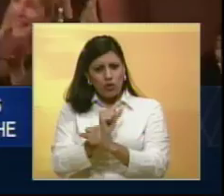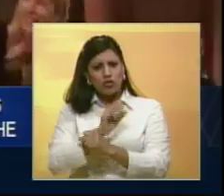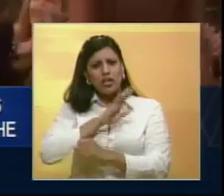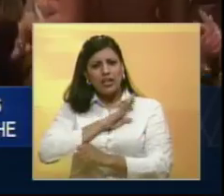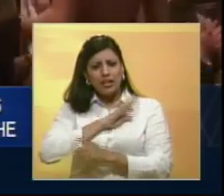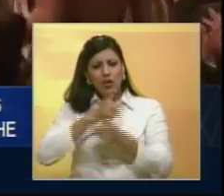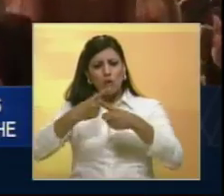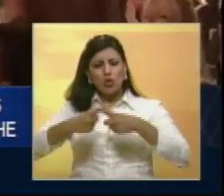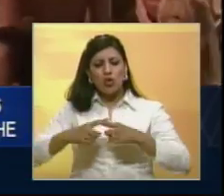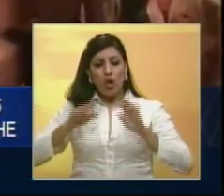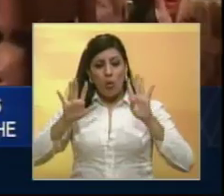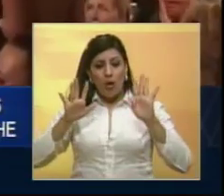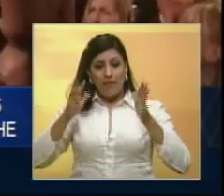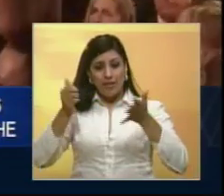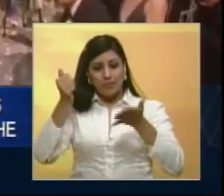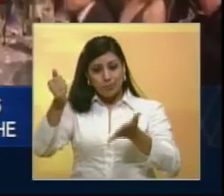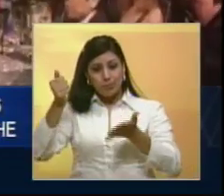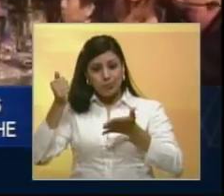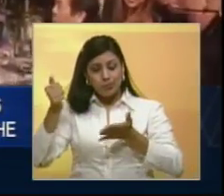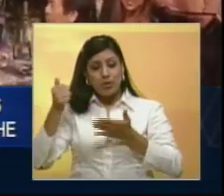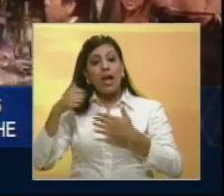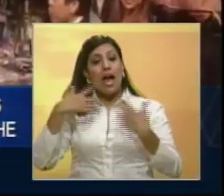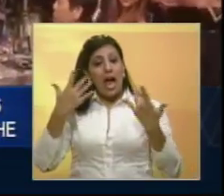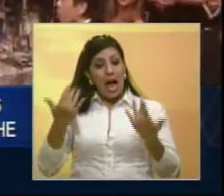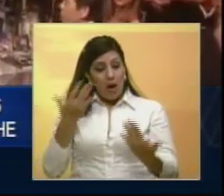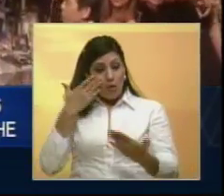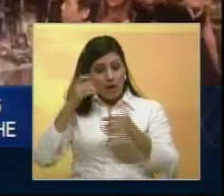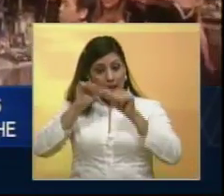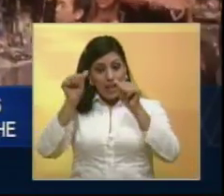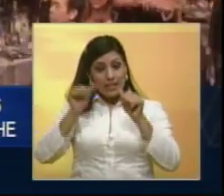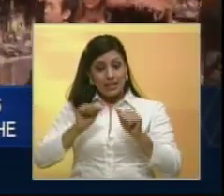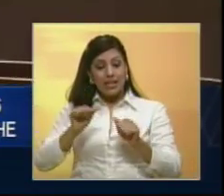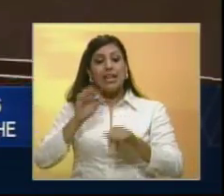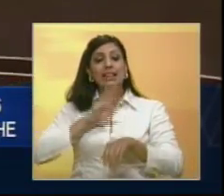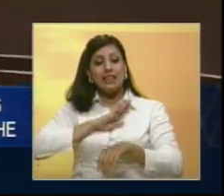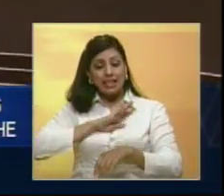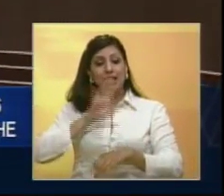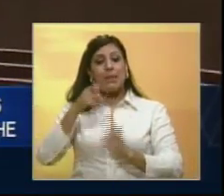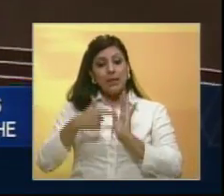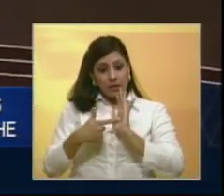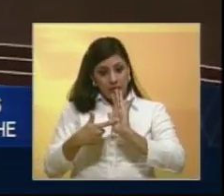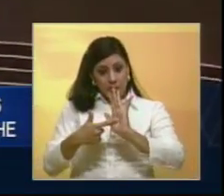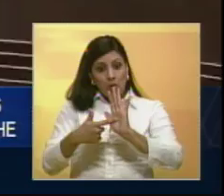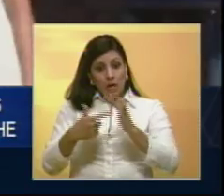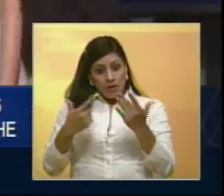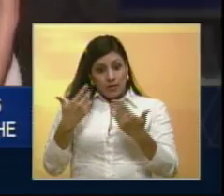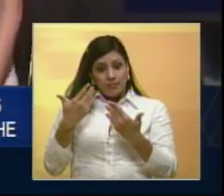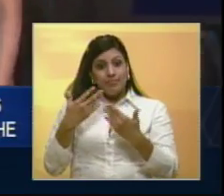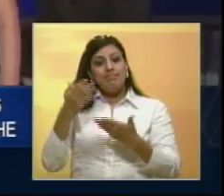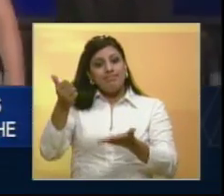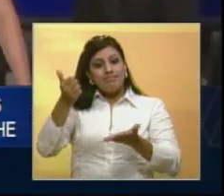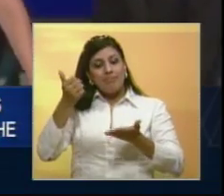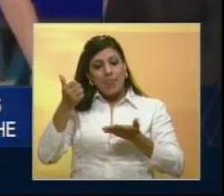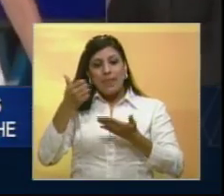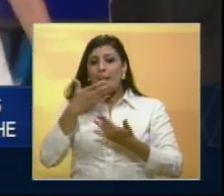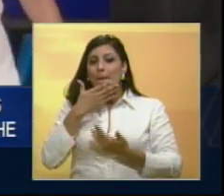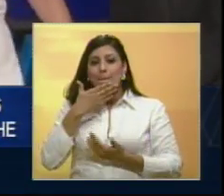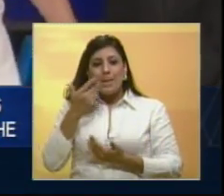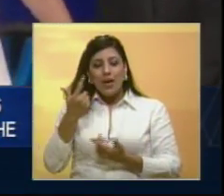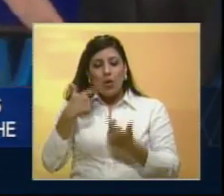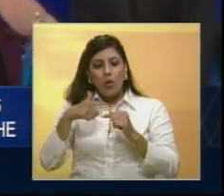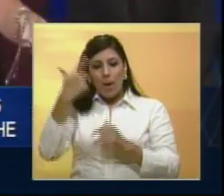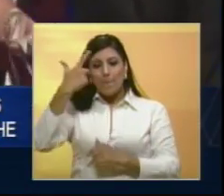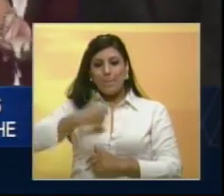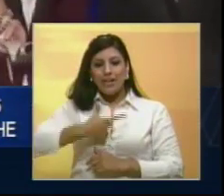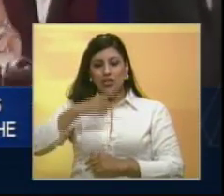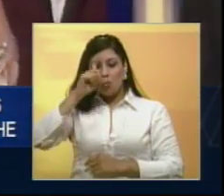llevándose un total de 9 galardones. La actriz Amy Schumer también fue protagonista al recibir la distinción a Persona